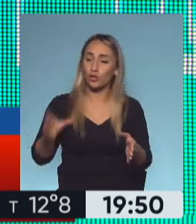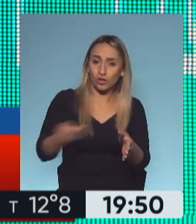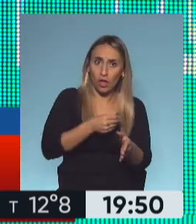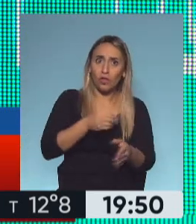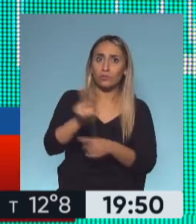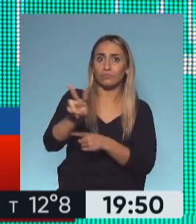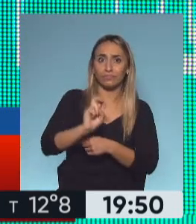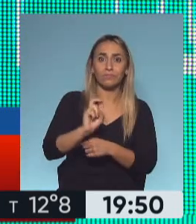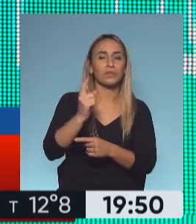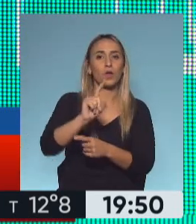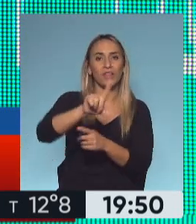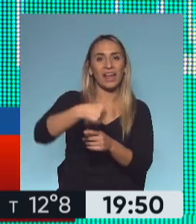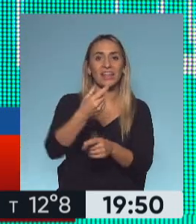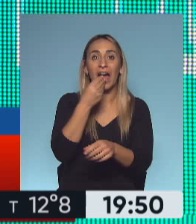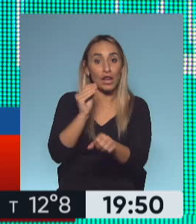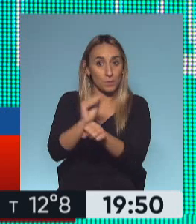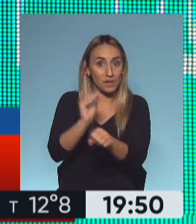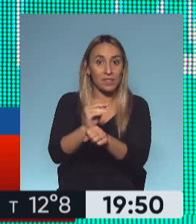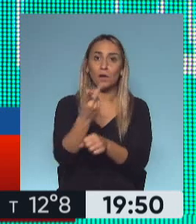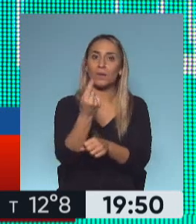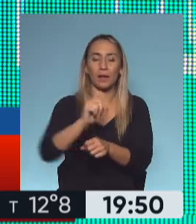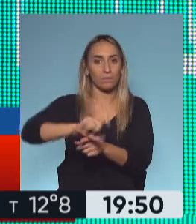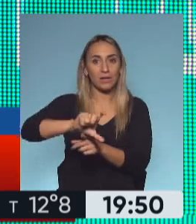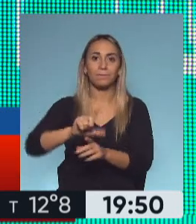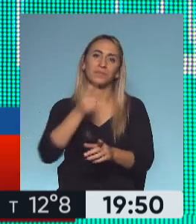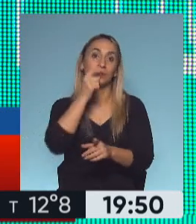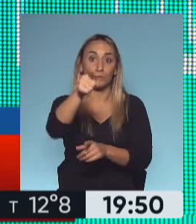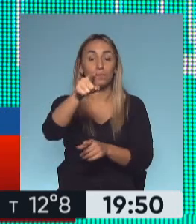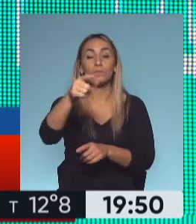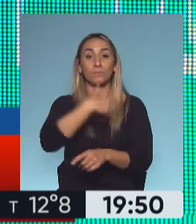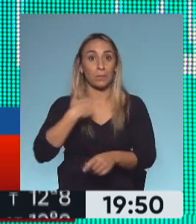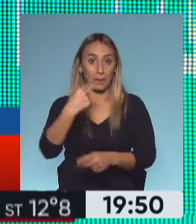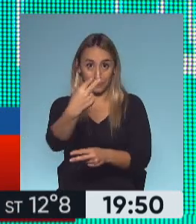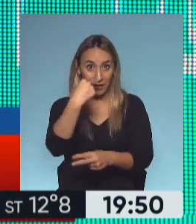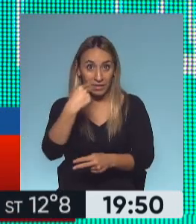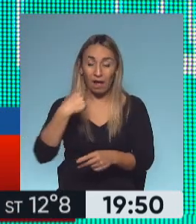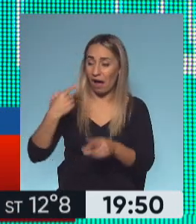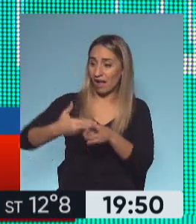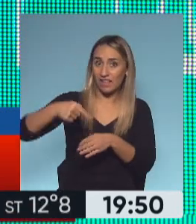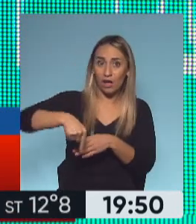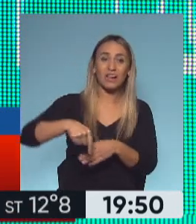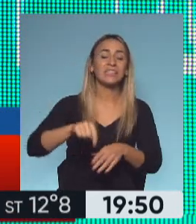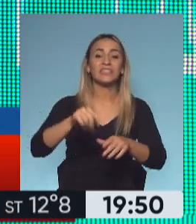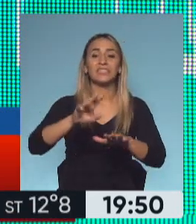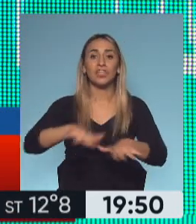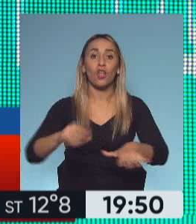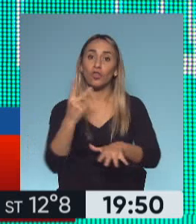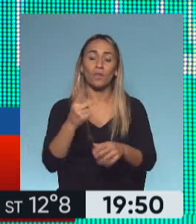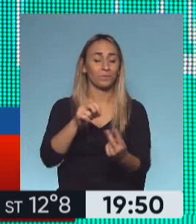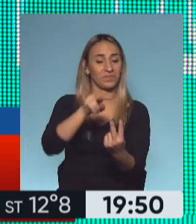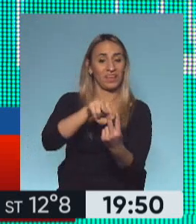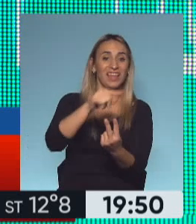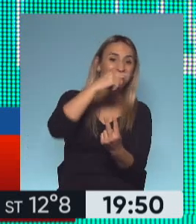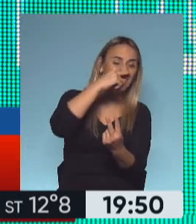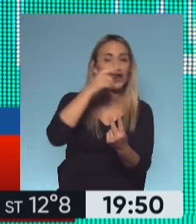incremento de la tarjeta alimentar. Esto quiere decir que una mamá que nos está mirando, que tenía hasta hoy dos chicos de 7 y 8 años, solamente tenía